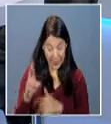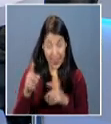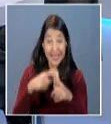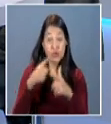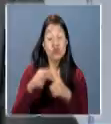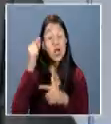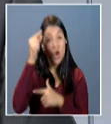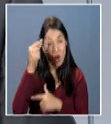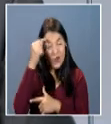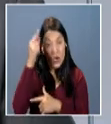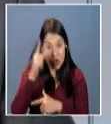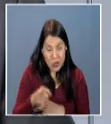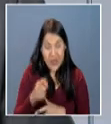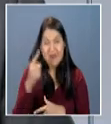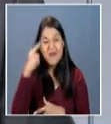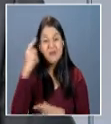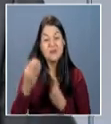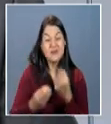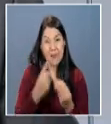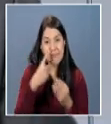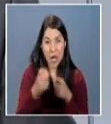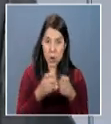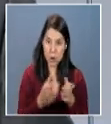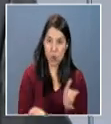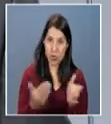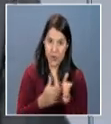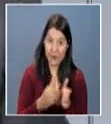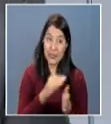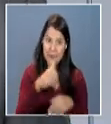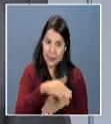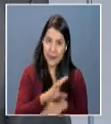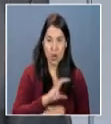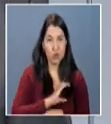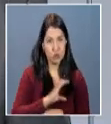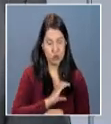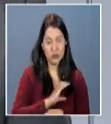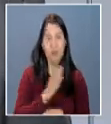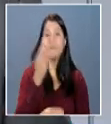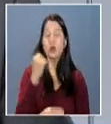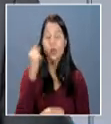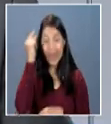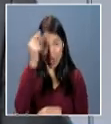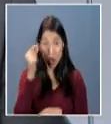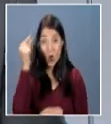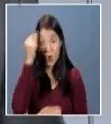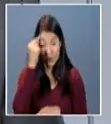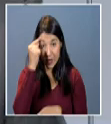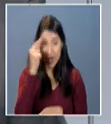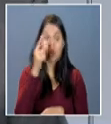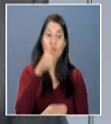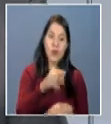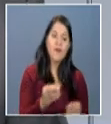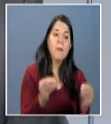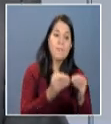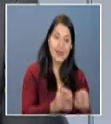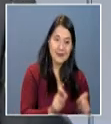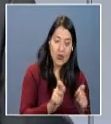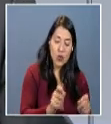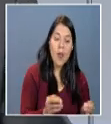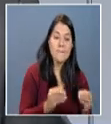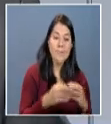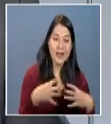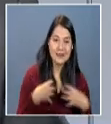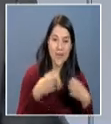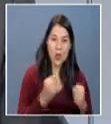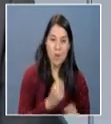retomar el control y aparte de eso la presencia policial. Es decir, lamentablemente en esto tiene que el Estado acompañar no solamente la educación, la prevención, la salud,